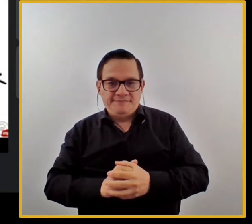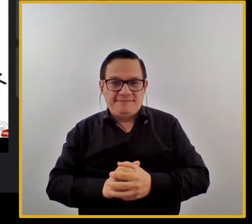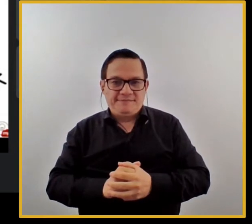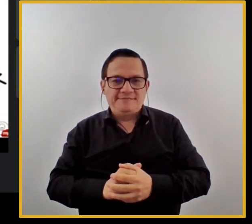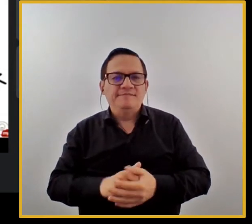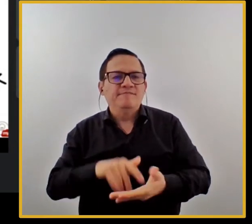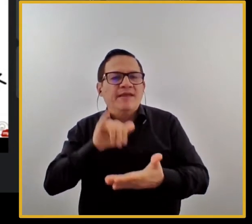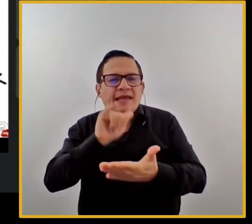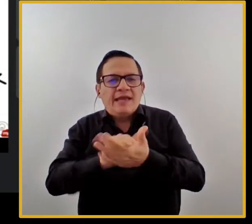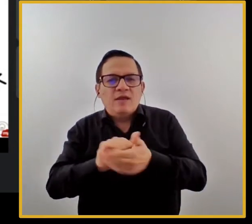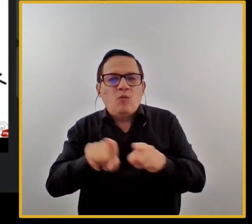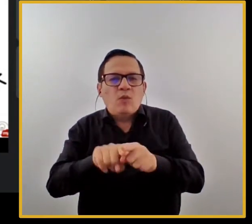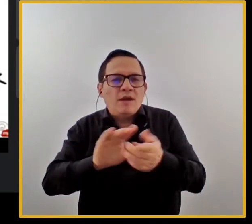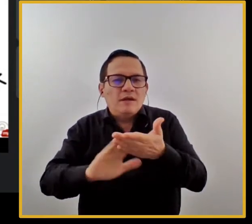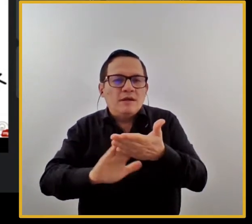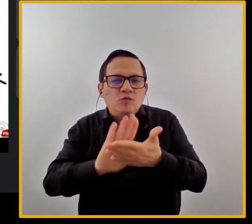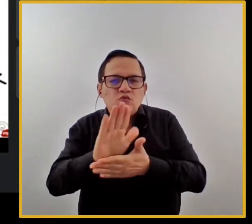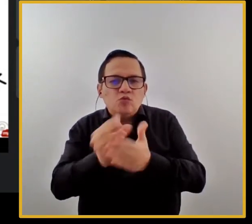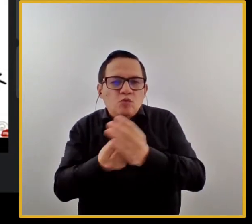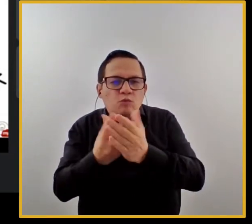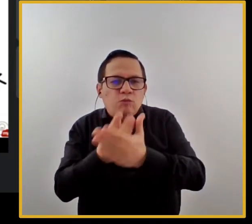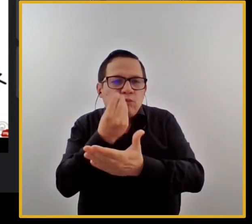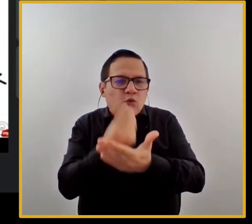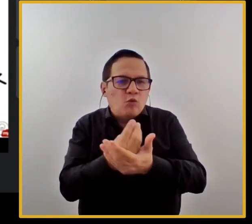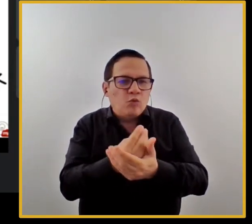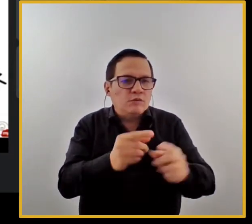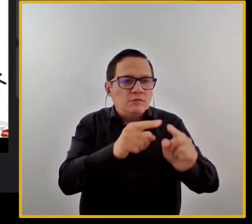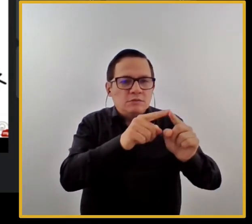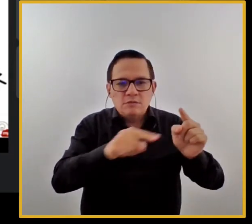posteriormente es resolver ese producto, ¿cierto?